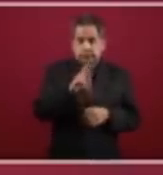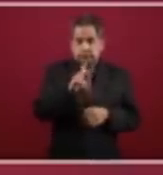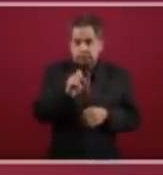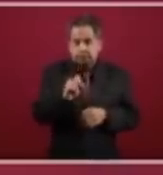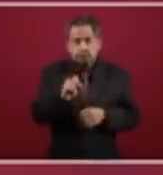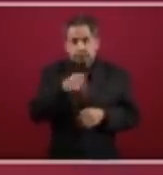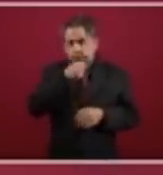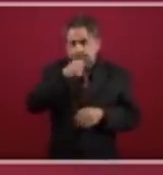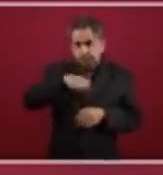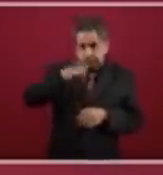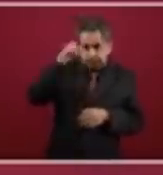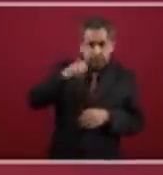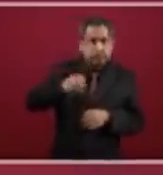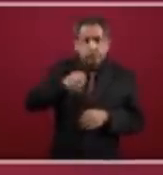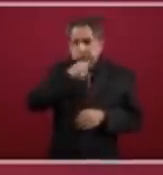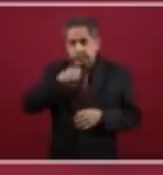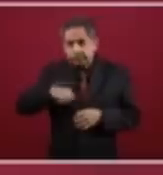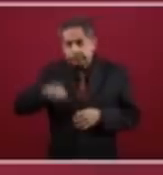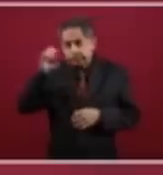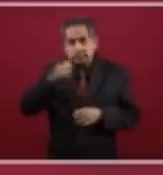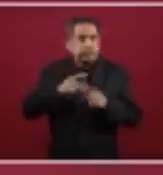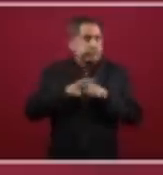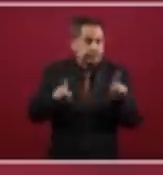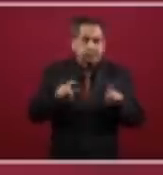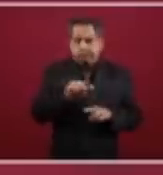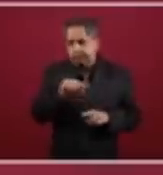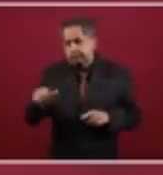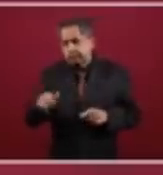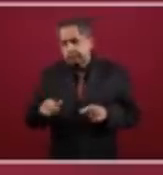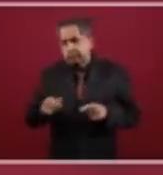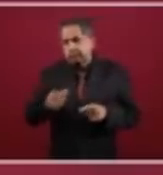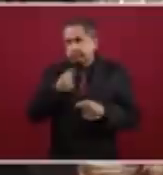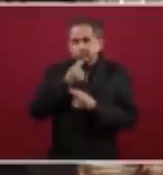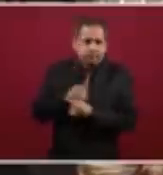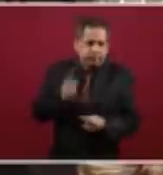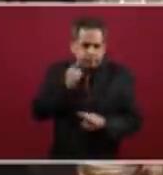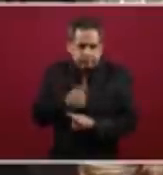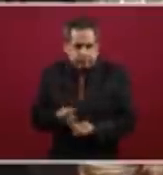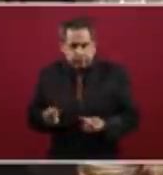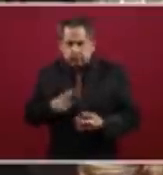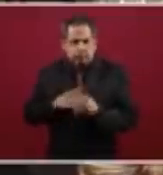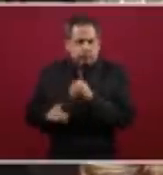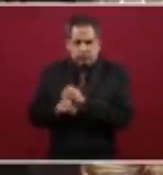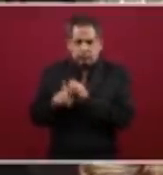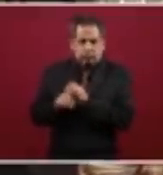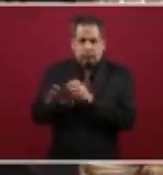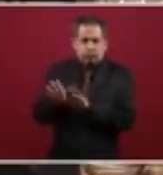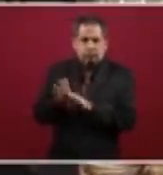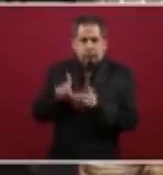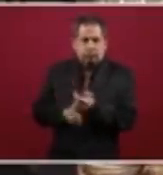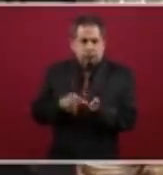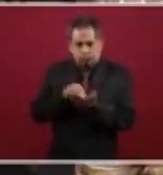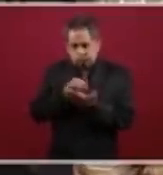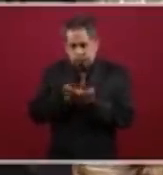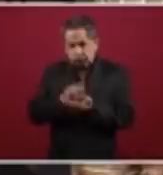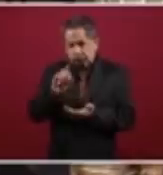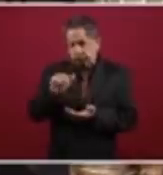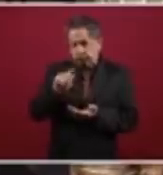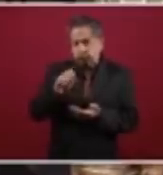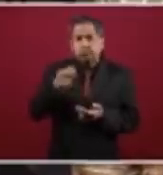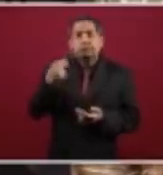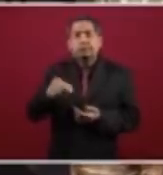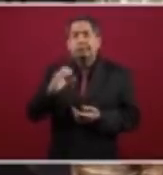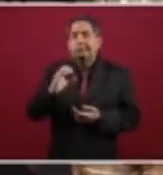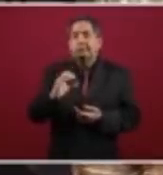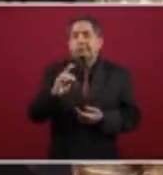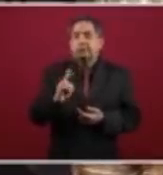mayores. Los adultos mayores, a diferencia del programa de niñas y niños, donde no tenemos problemas con los datos de la CURP, los